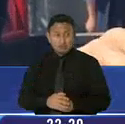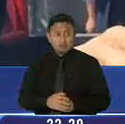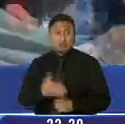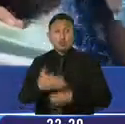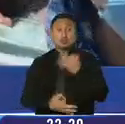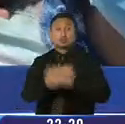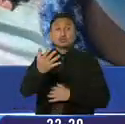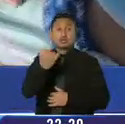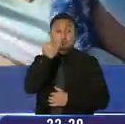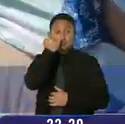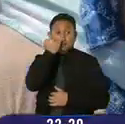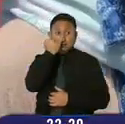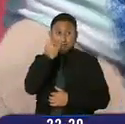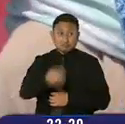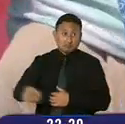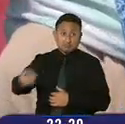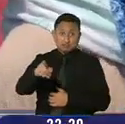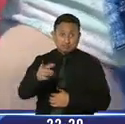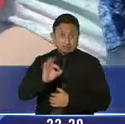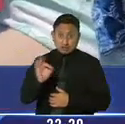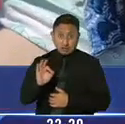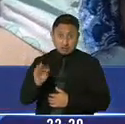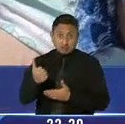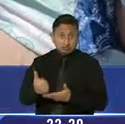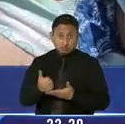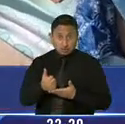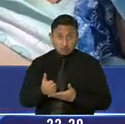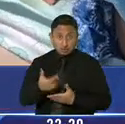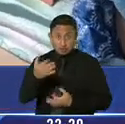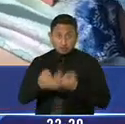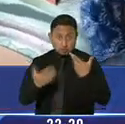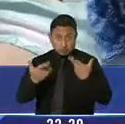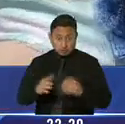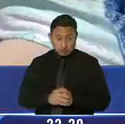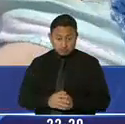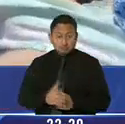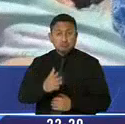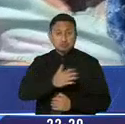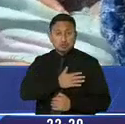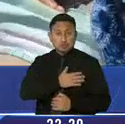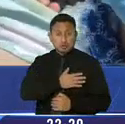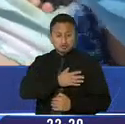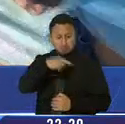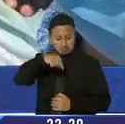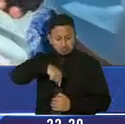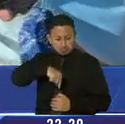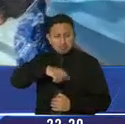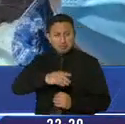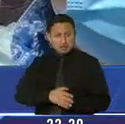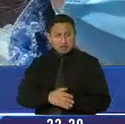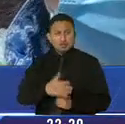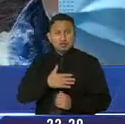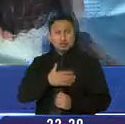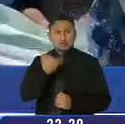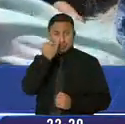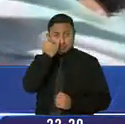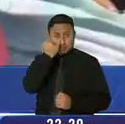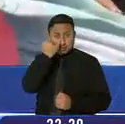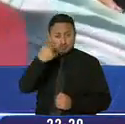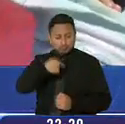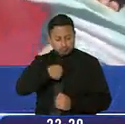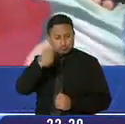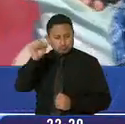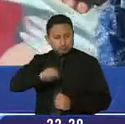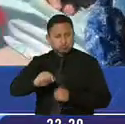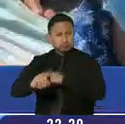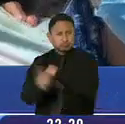ellos no pueden hacer la justicia, eso pido que se hagan un lado y que nos den un paso, que a nosotros no nos va a